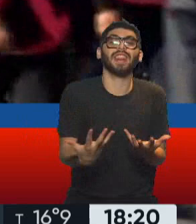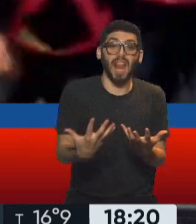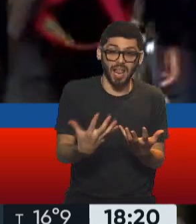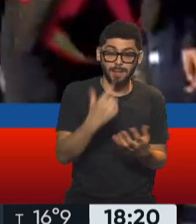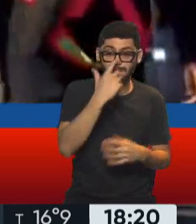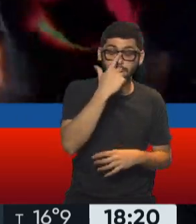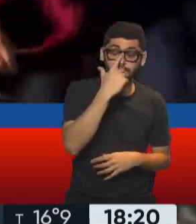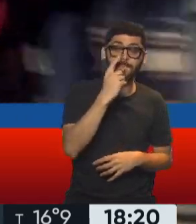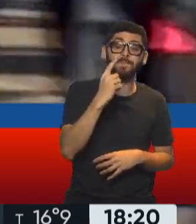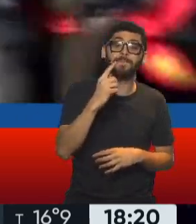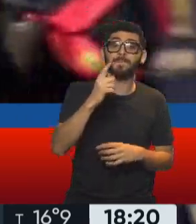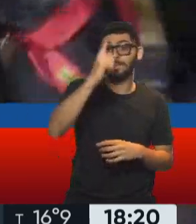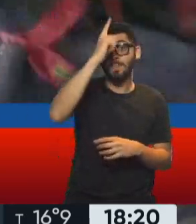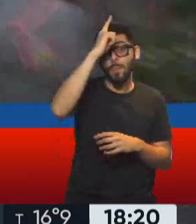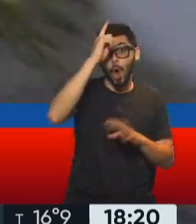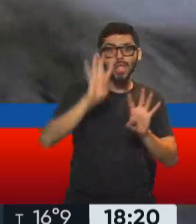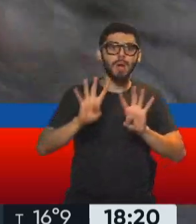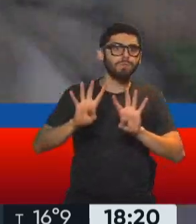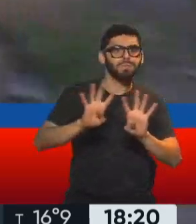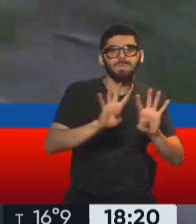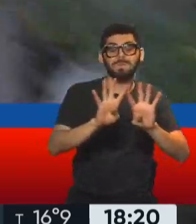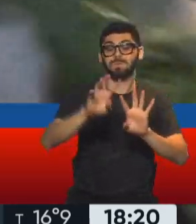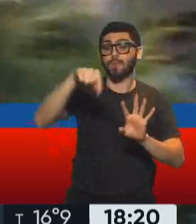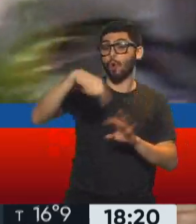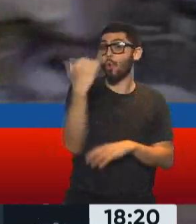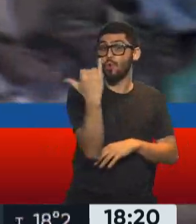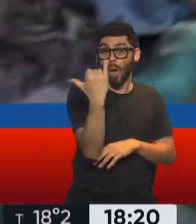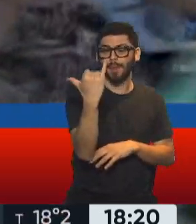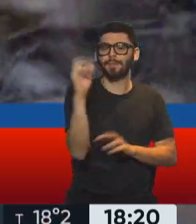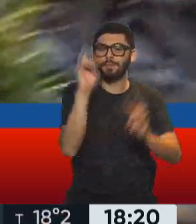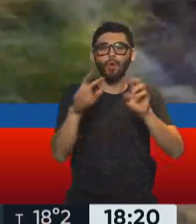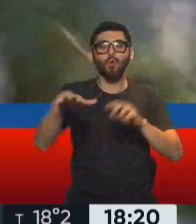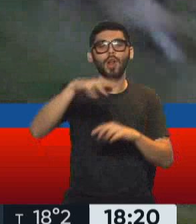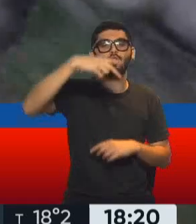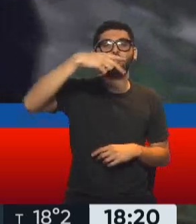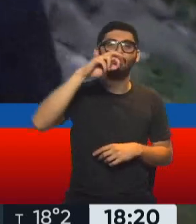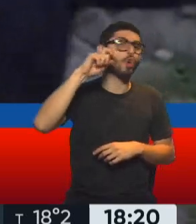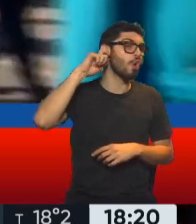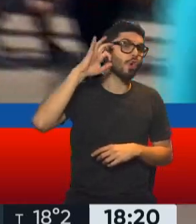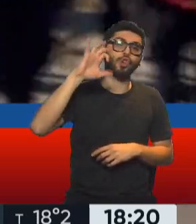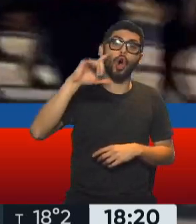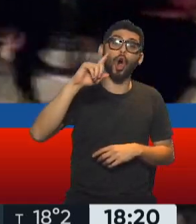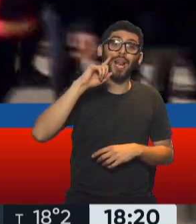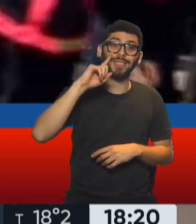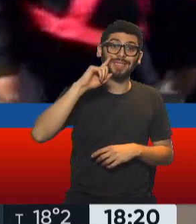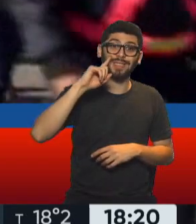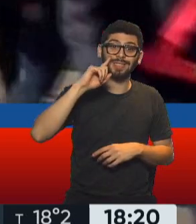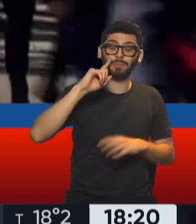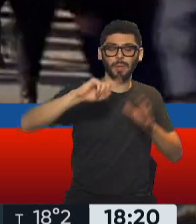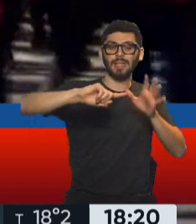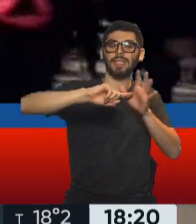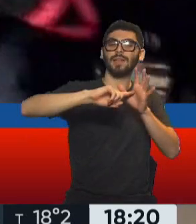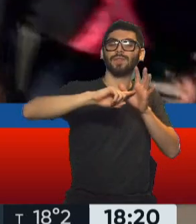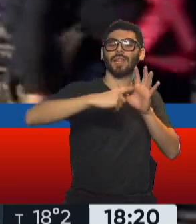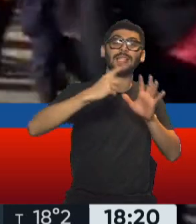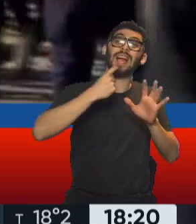Luis. Los rastrillajes de este jueves incluyeron además la localidad de Nogolí, ubicada a 50 kilómetros al norte de la ciudad de San Luis,